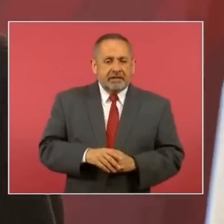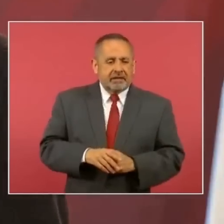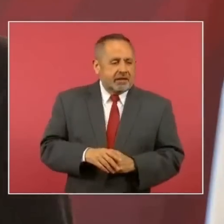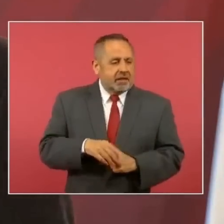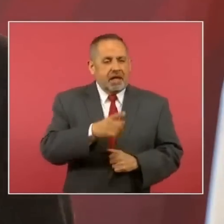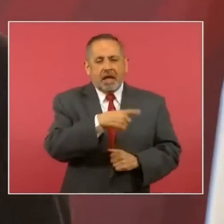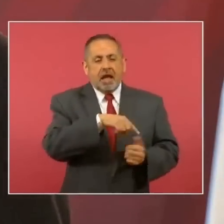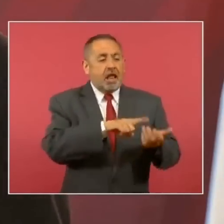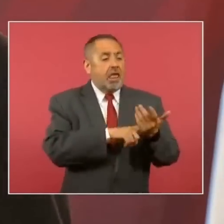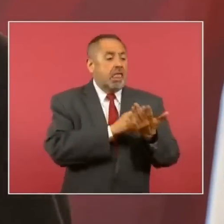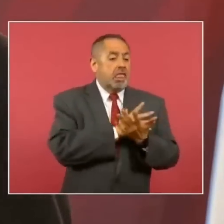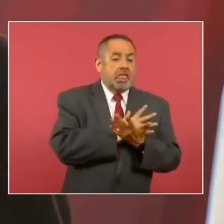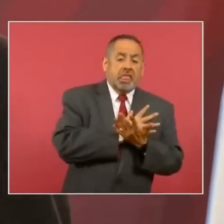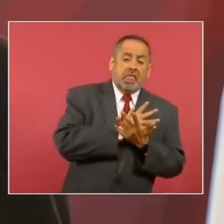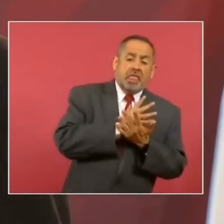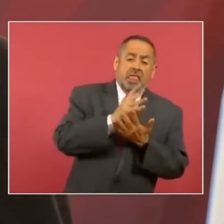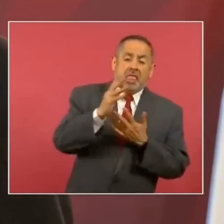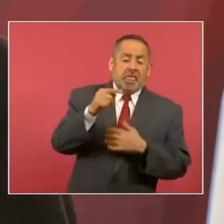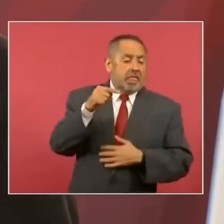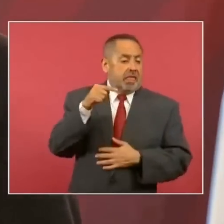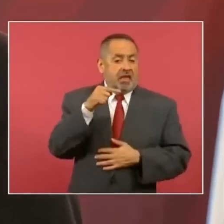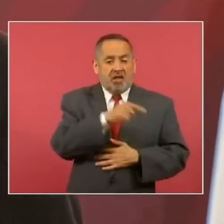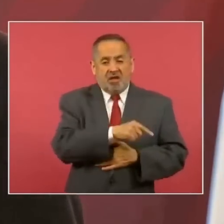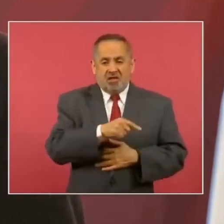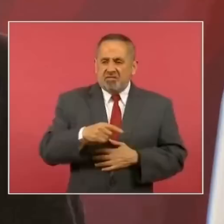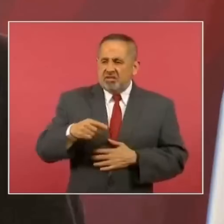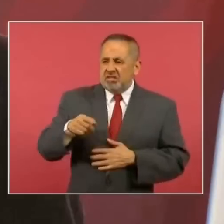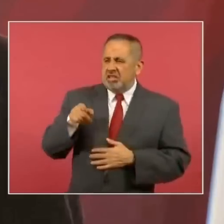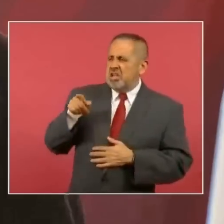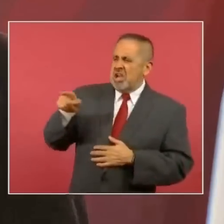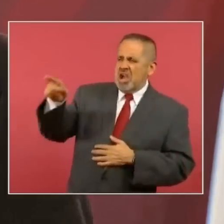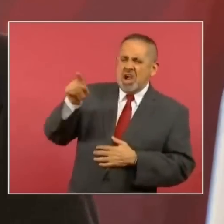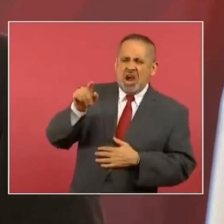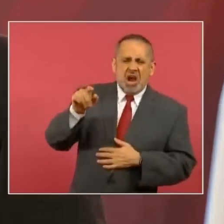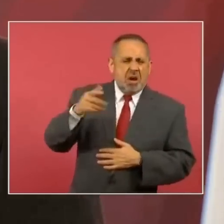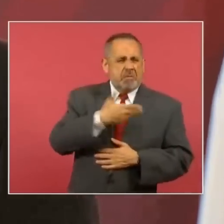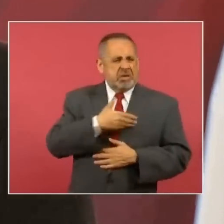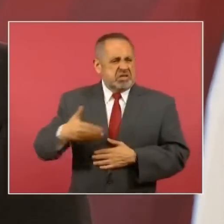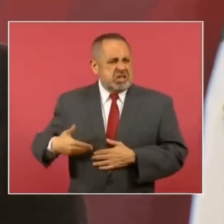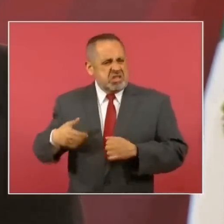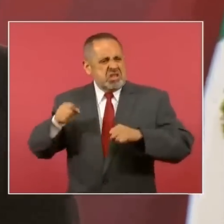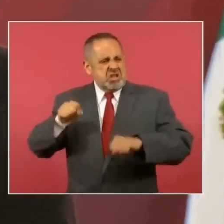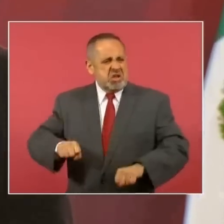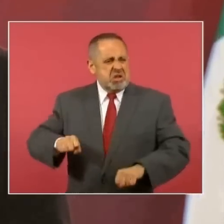exagerada se habla de una dictadura de una tiranía